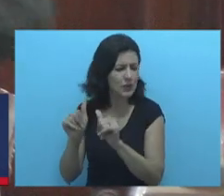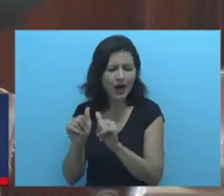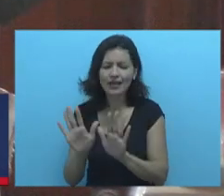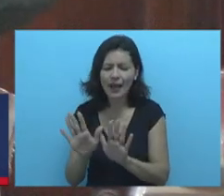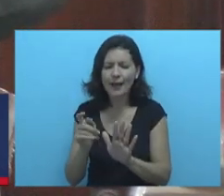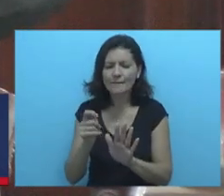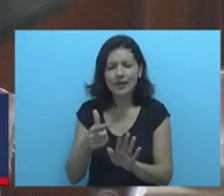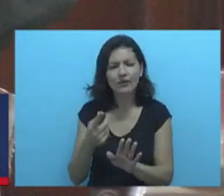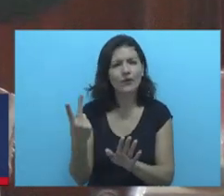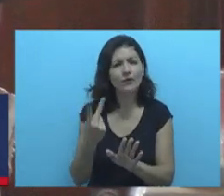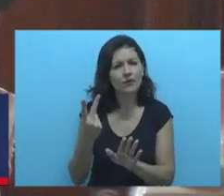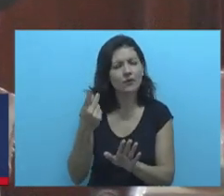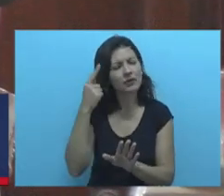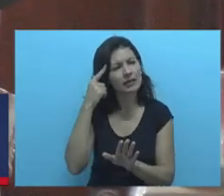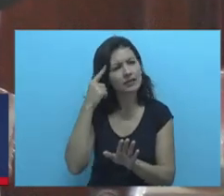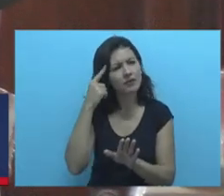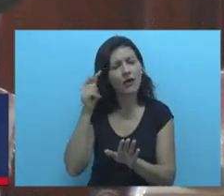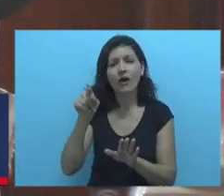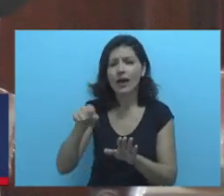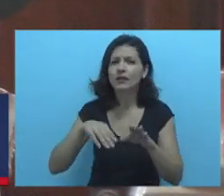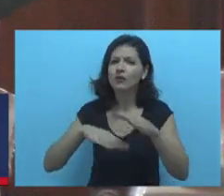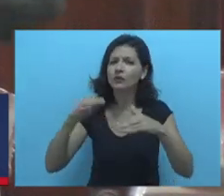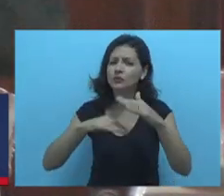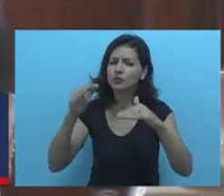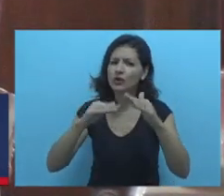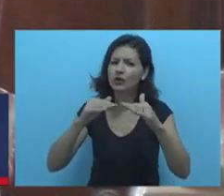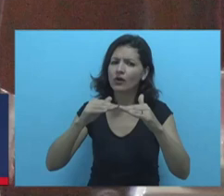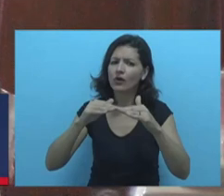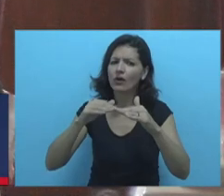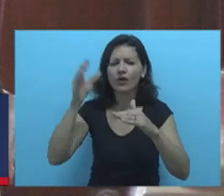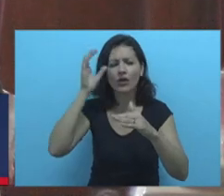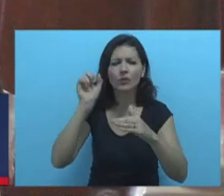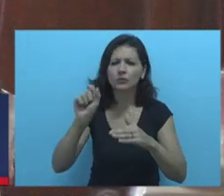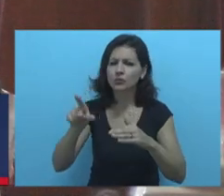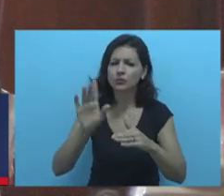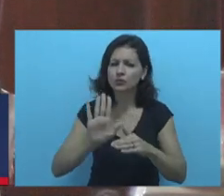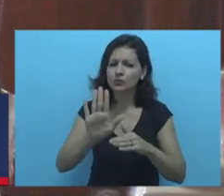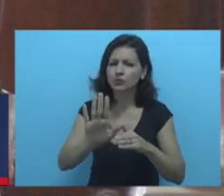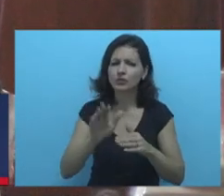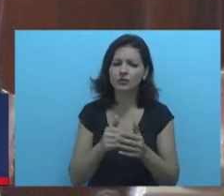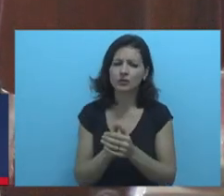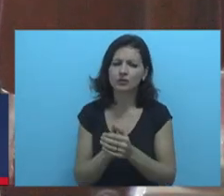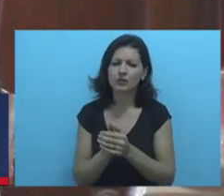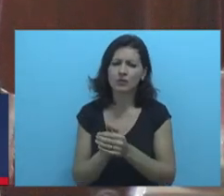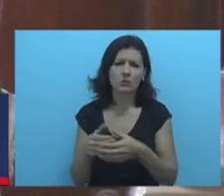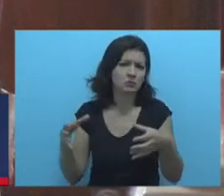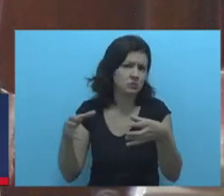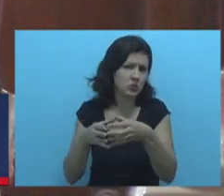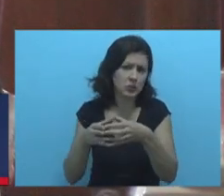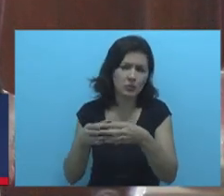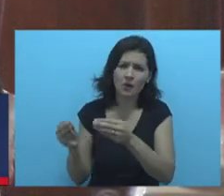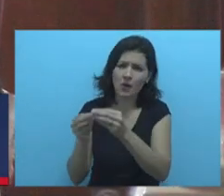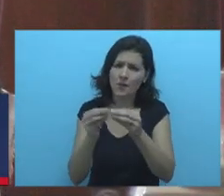que Miguel Lipschitz ha construido como mayor de sus legados, que es un enorme conjunto de compañeras y de compañeros militantes